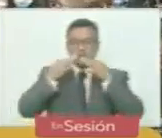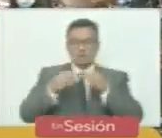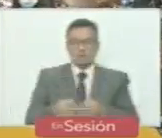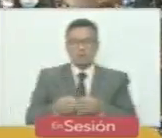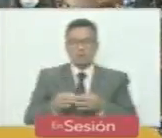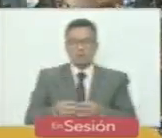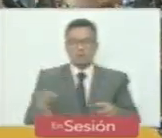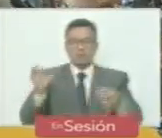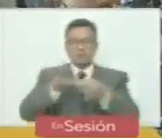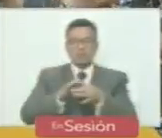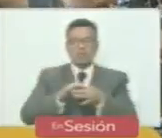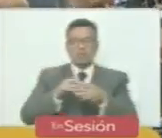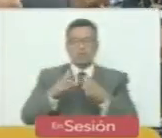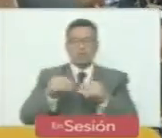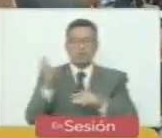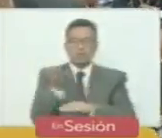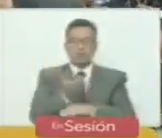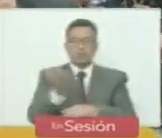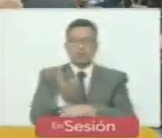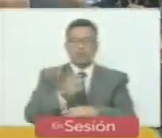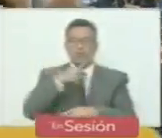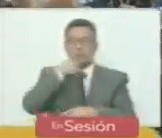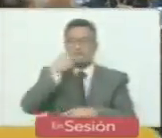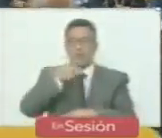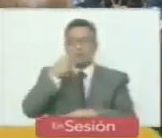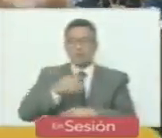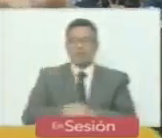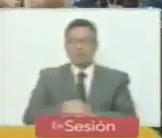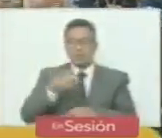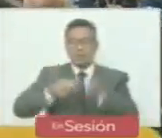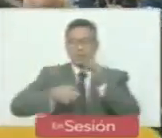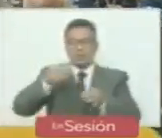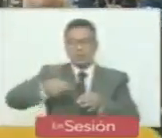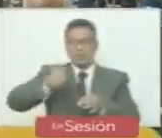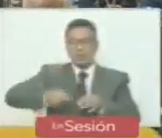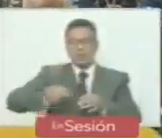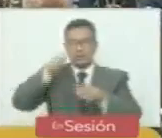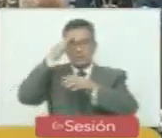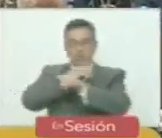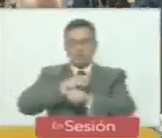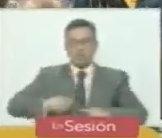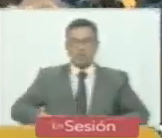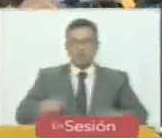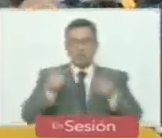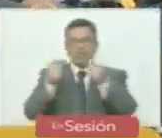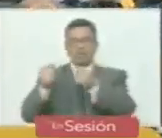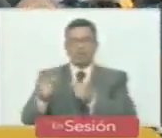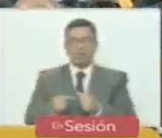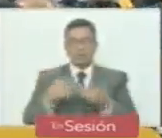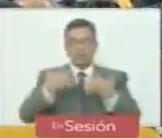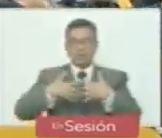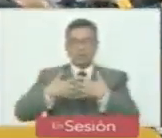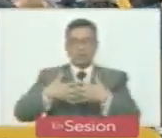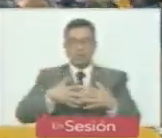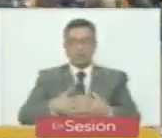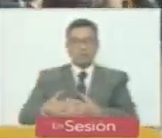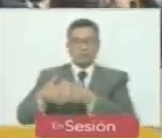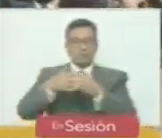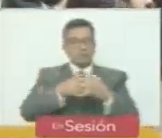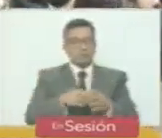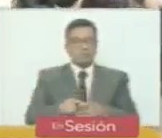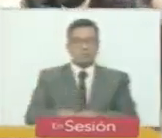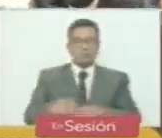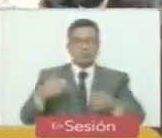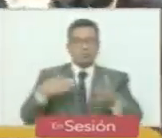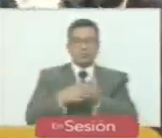que forma parte de las agresiones políticas, jurídicas, militares, económicas del imperialismo norteamericano